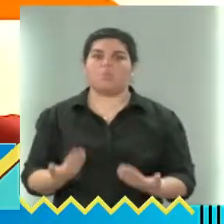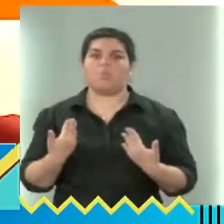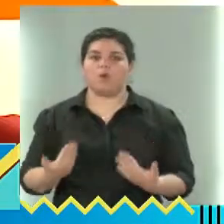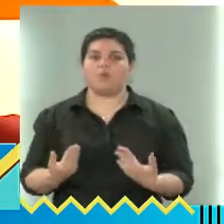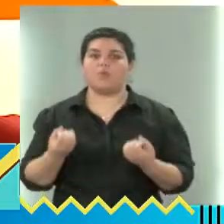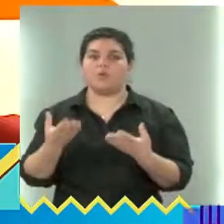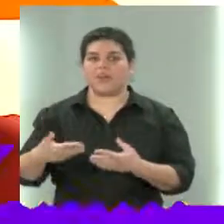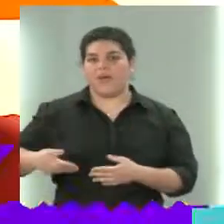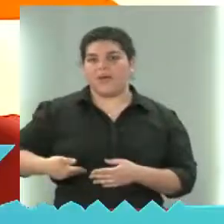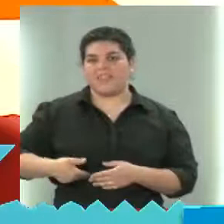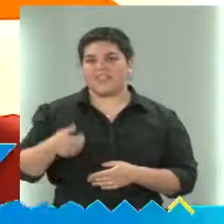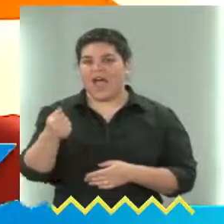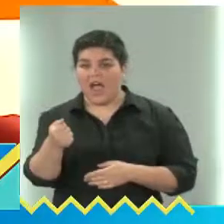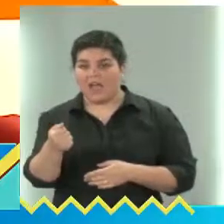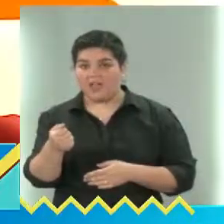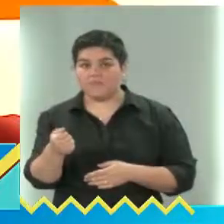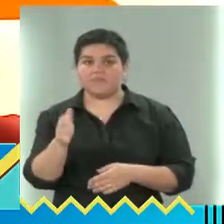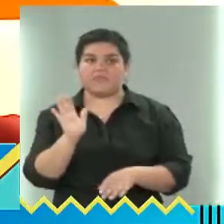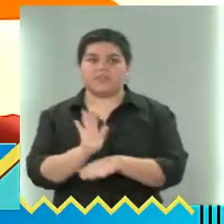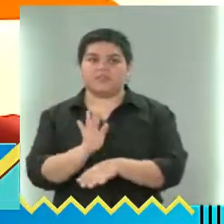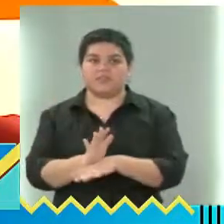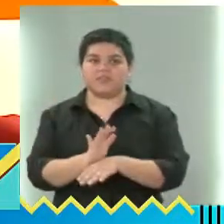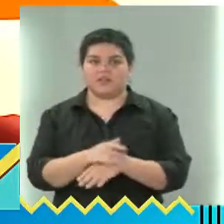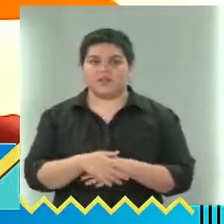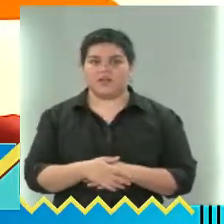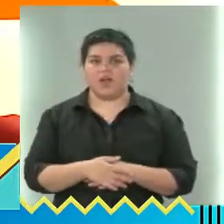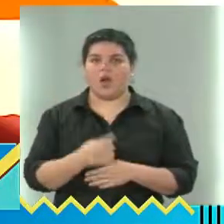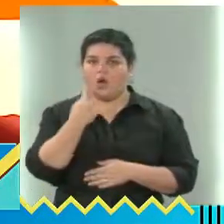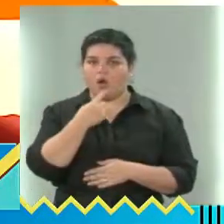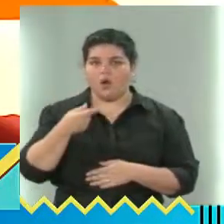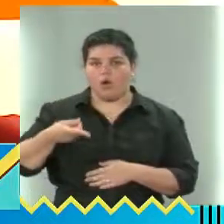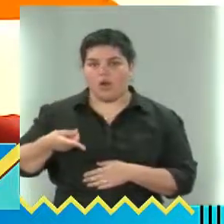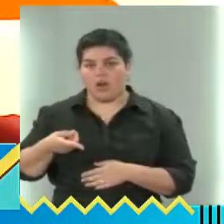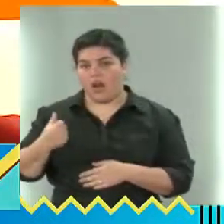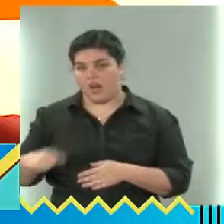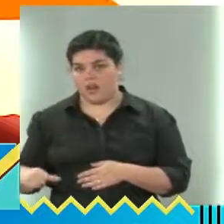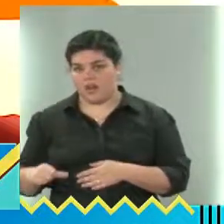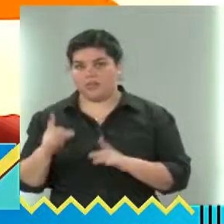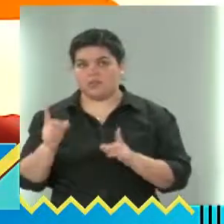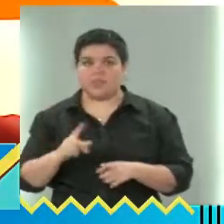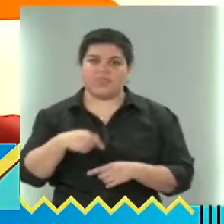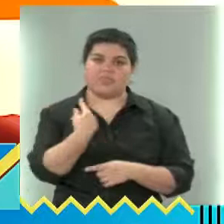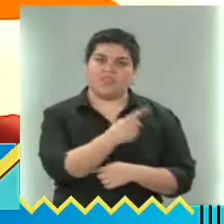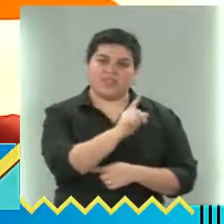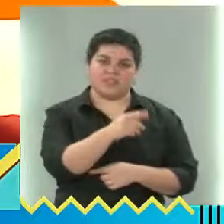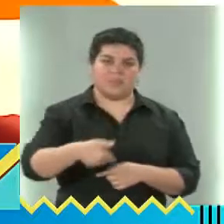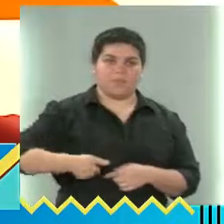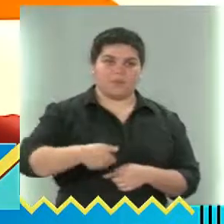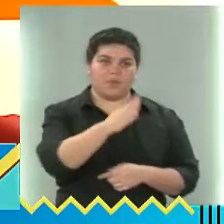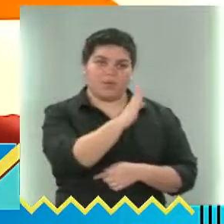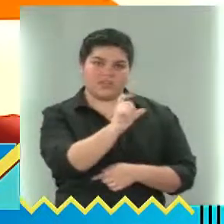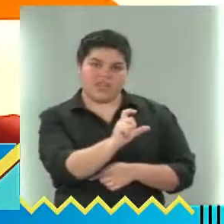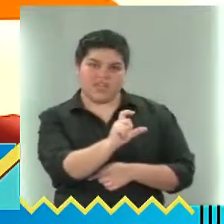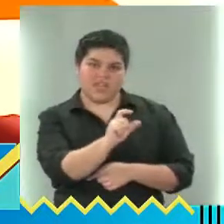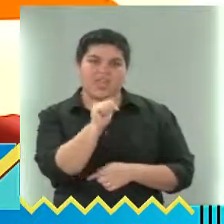una hepatitis A y se transmite por vía fecal oral, no por vía sanguínea, a diferencia de la hepatitis B y C, que son con las que se confunde,